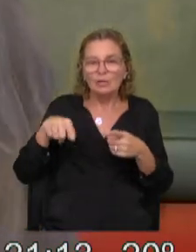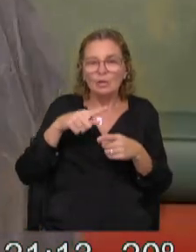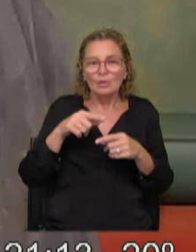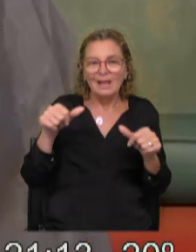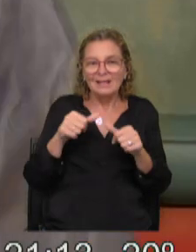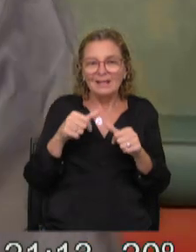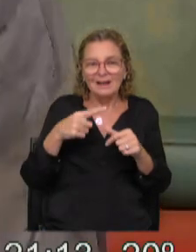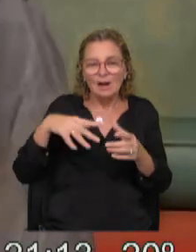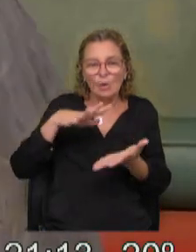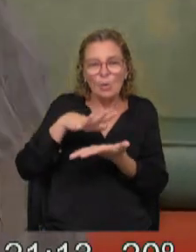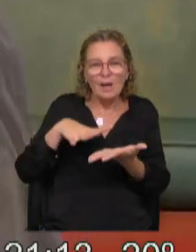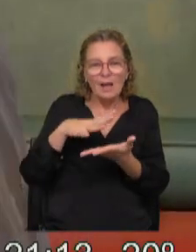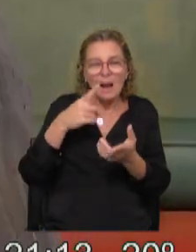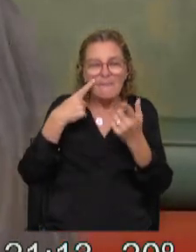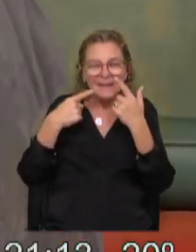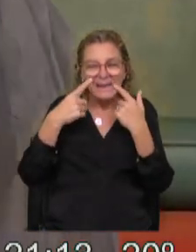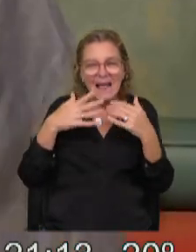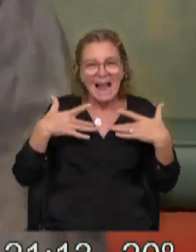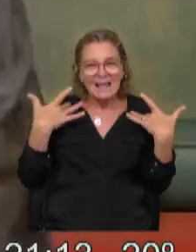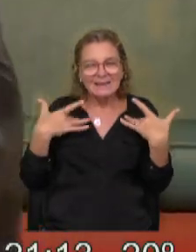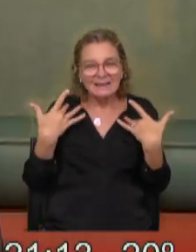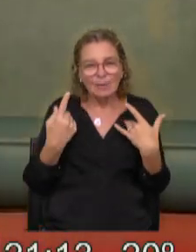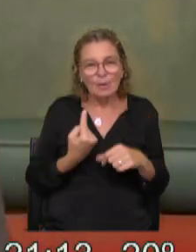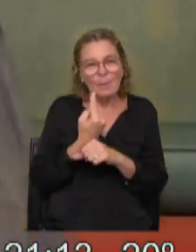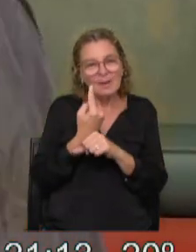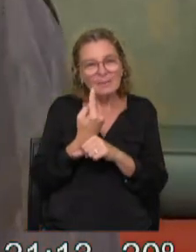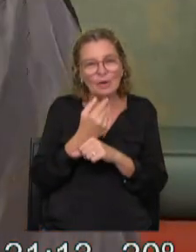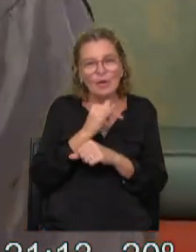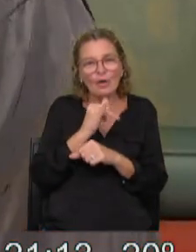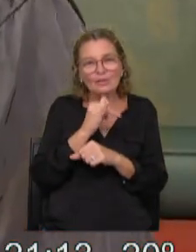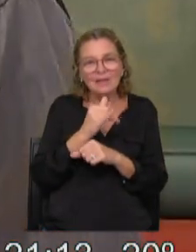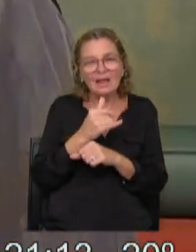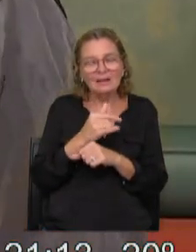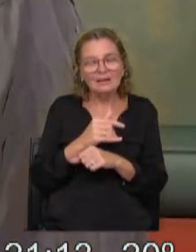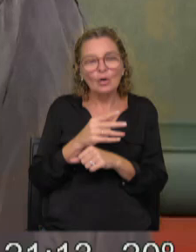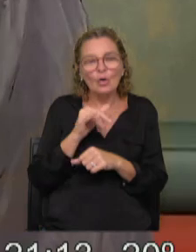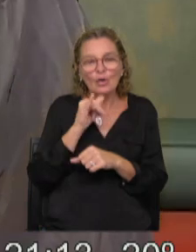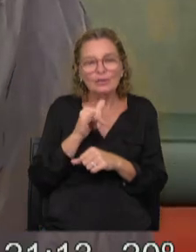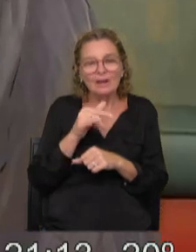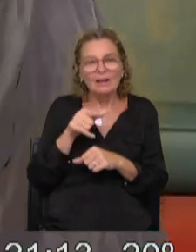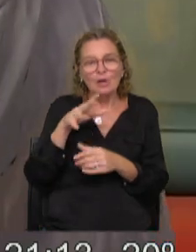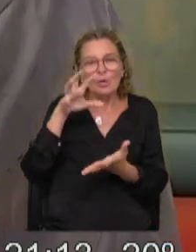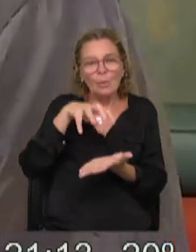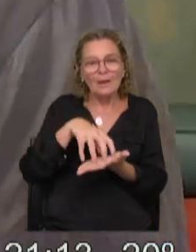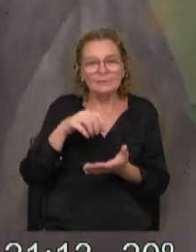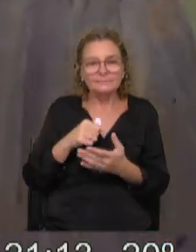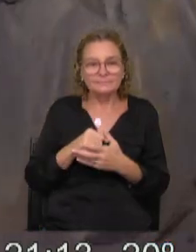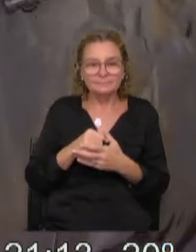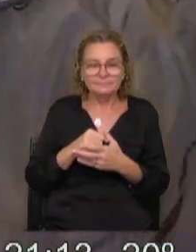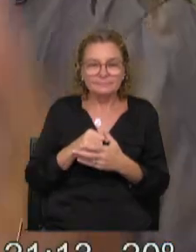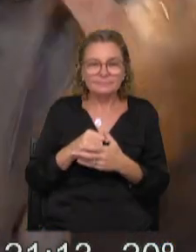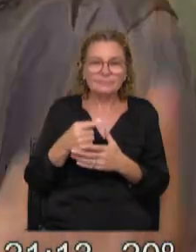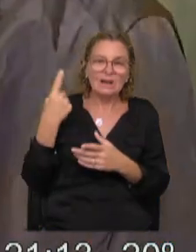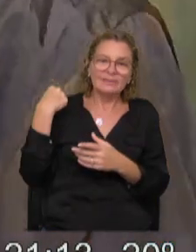del pueblo, las penas, las alegrías. Fuimos como los primeros en describir aquel lugar. Y después, detrás